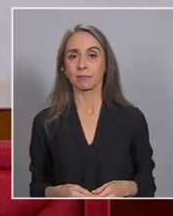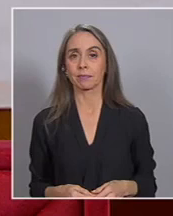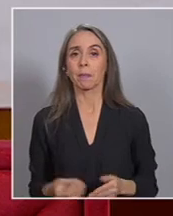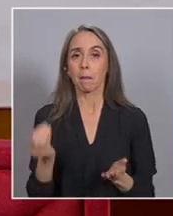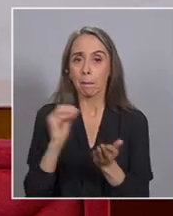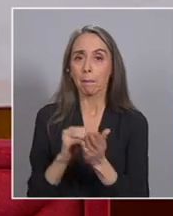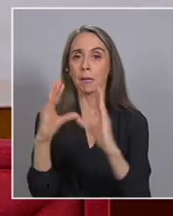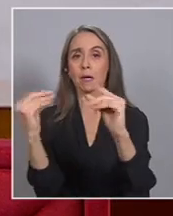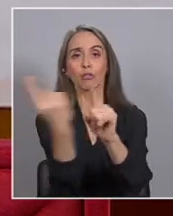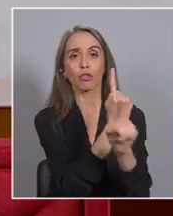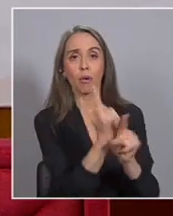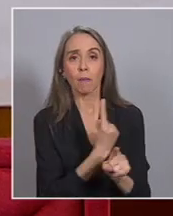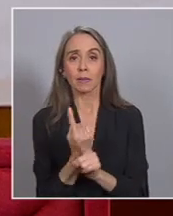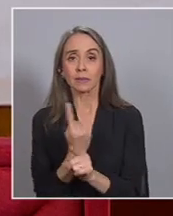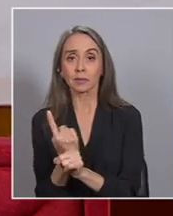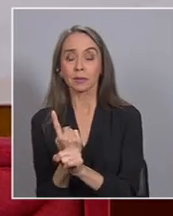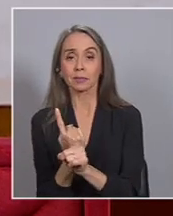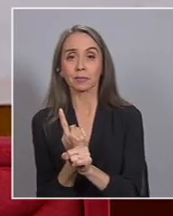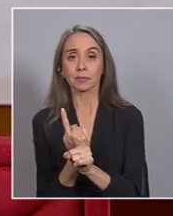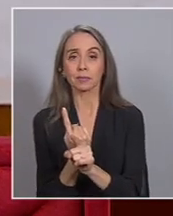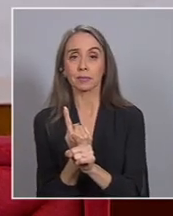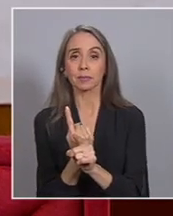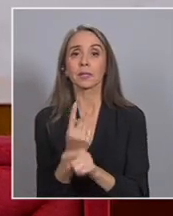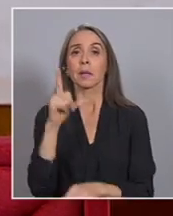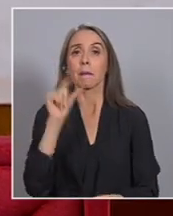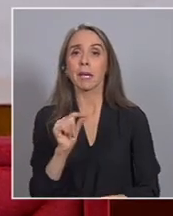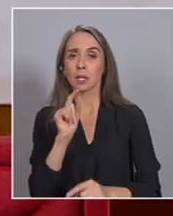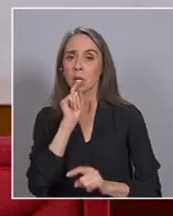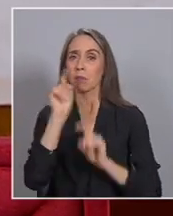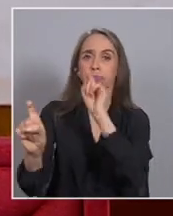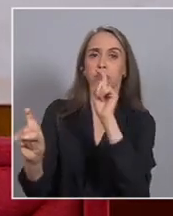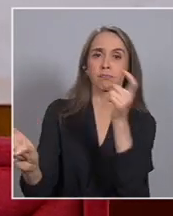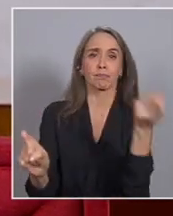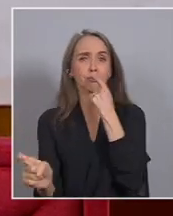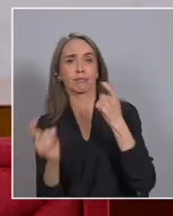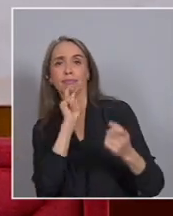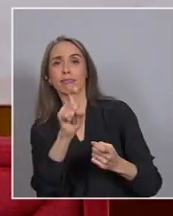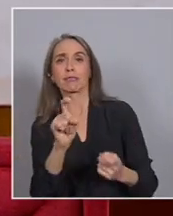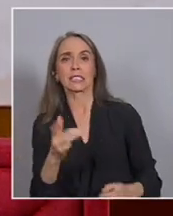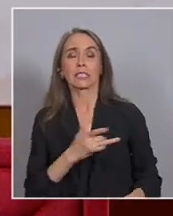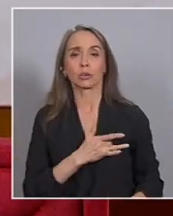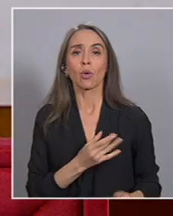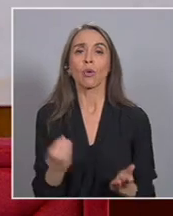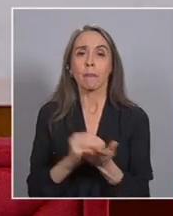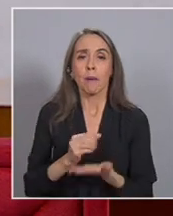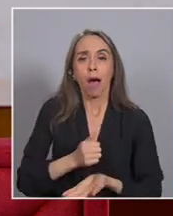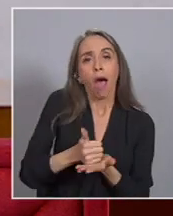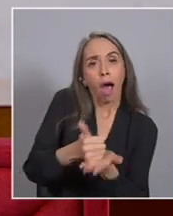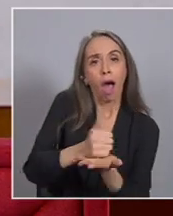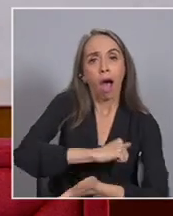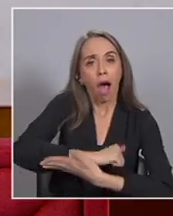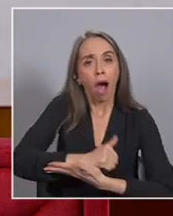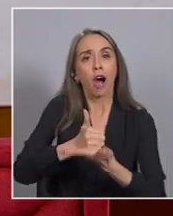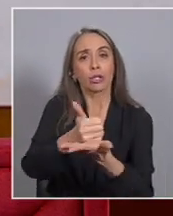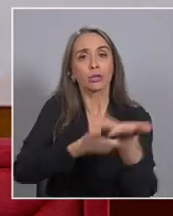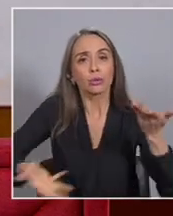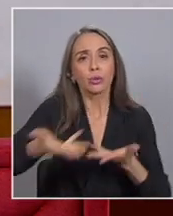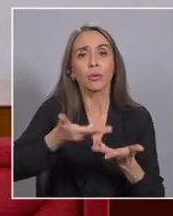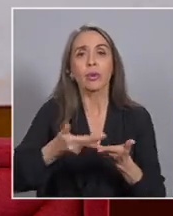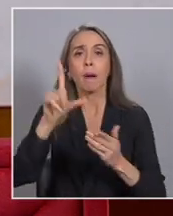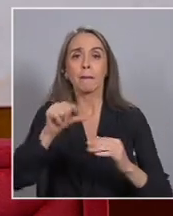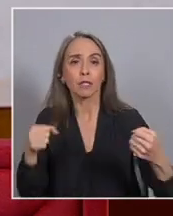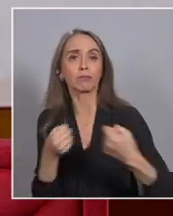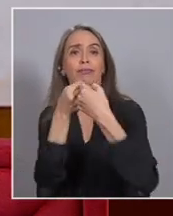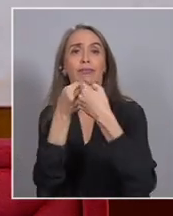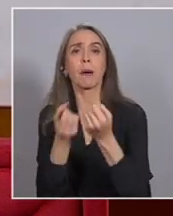Más conversación y menos insulto. Más colaboración y menos confrontación.